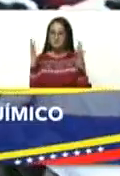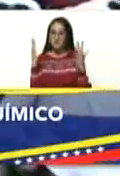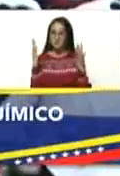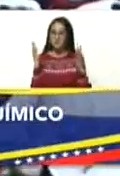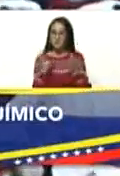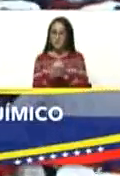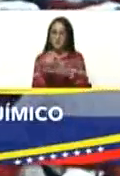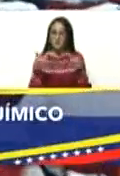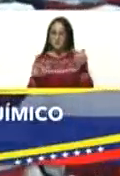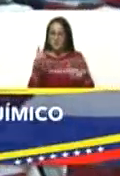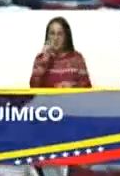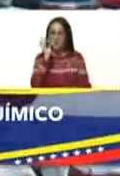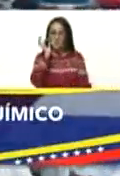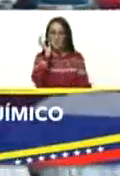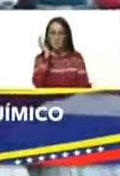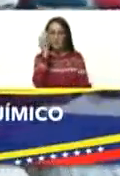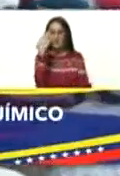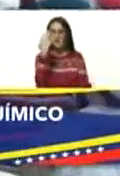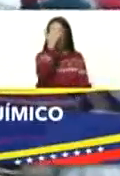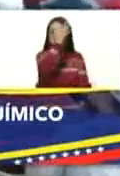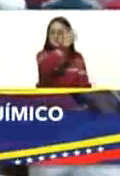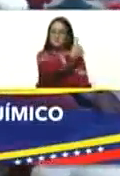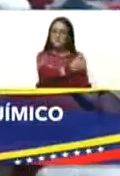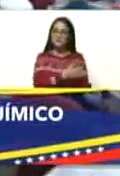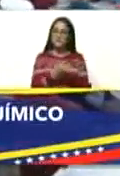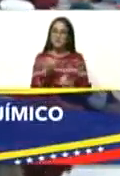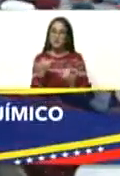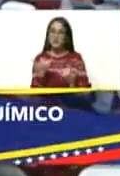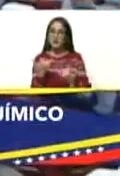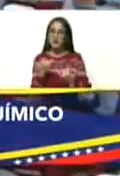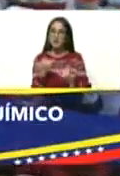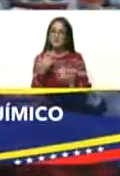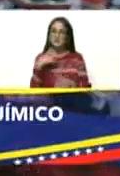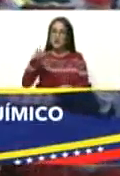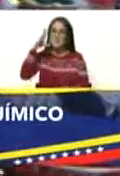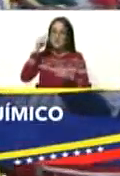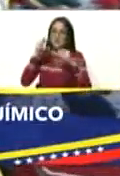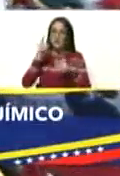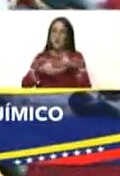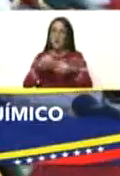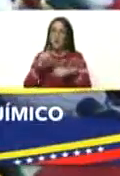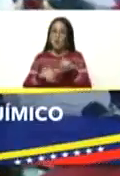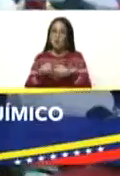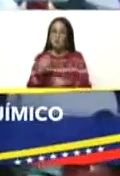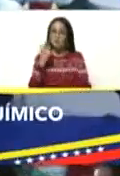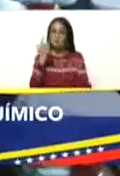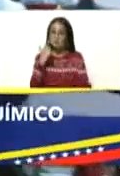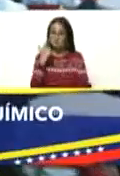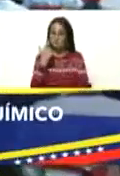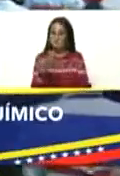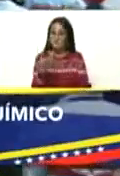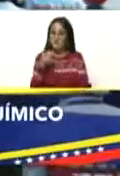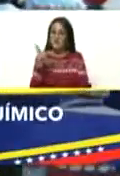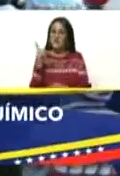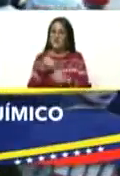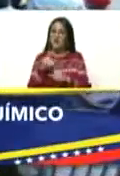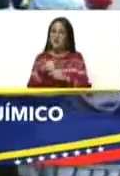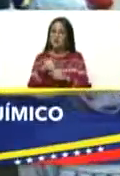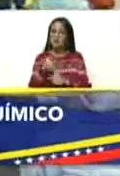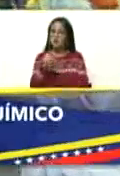compañeros, compañeras. Y vamos sacando lecciones, fíjense ustedes, datos